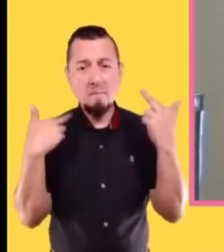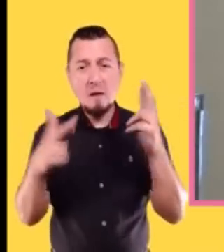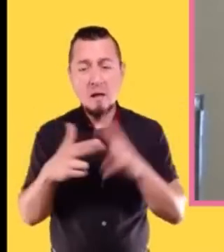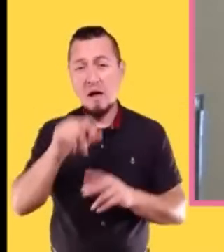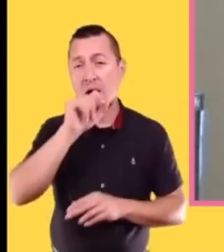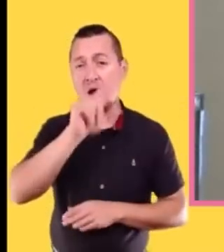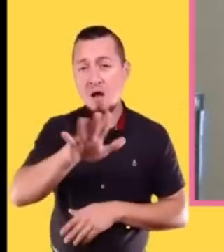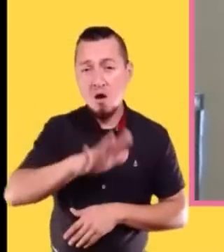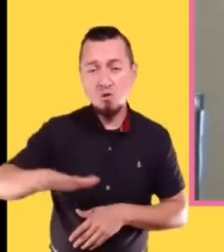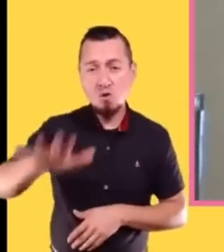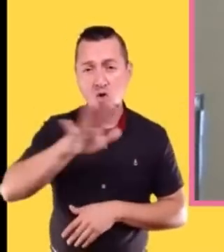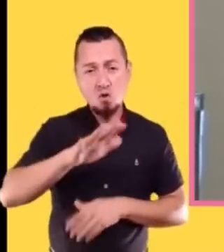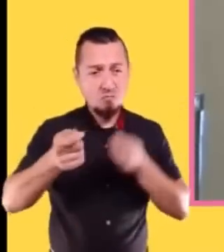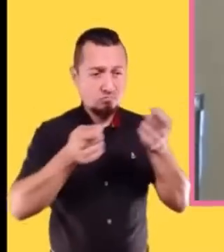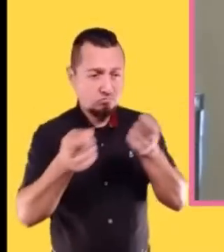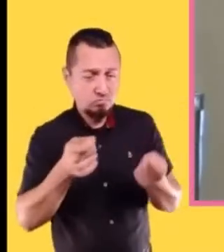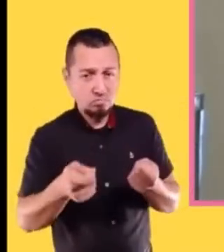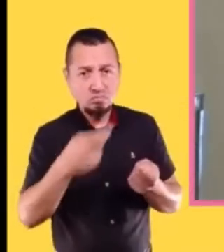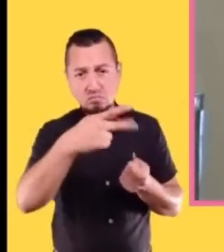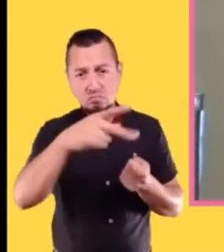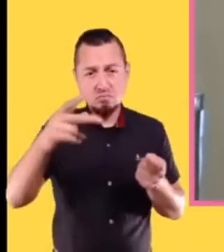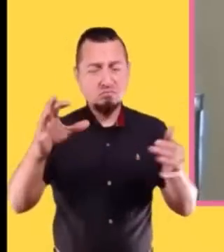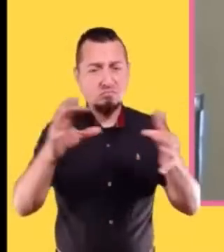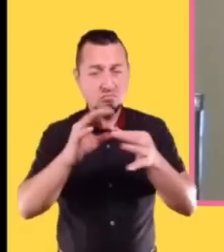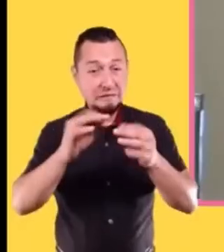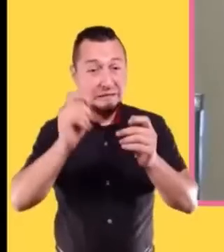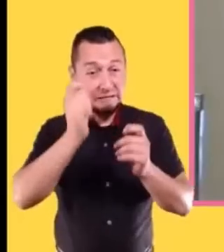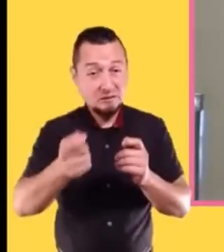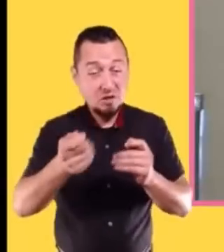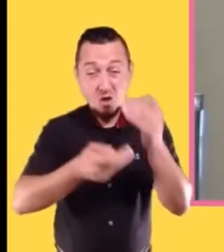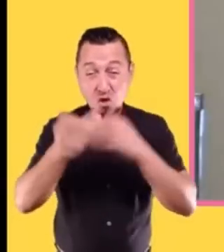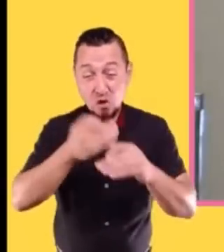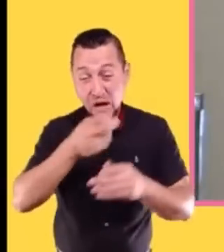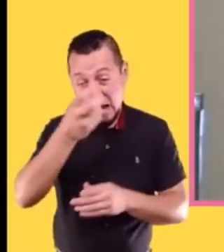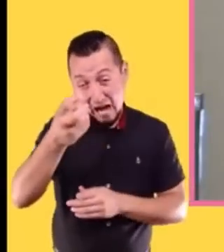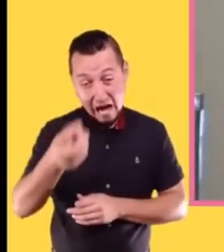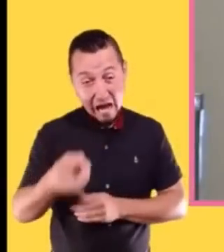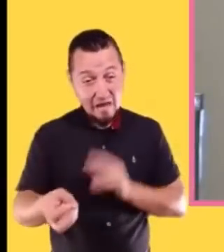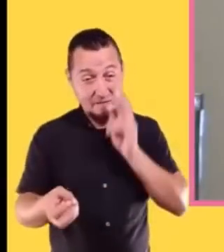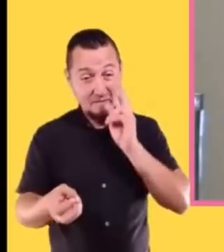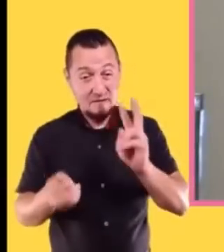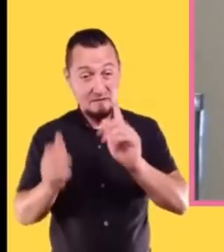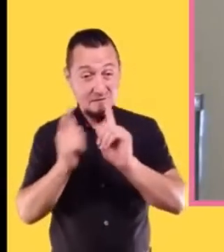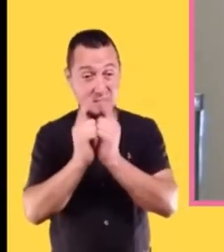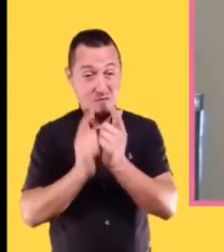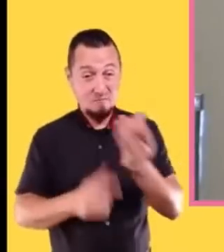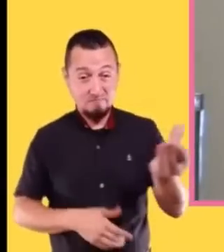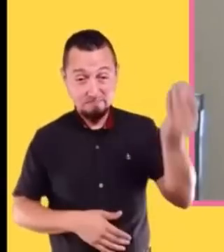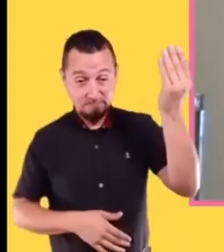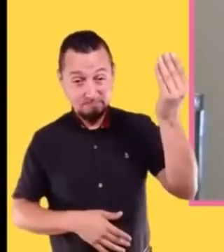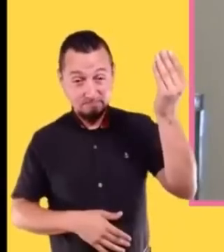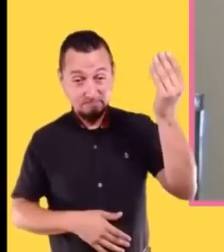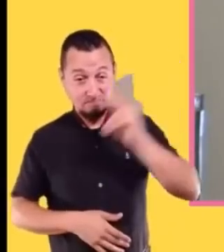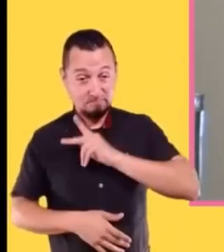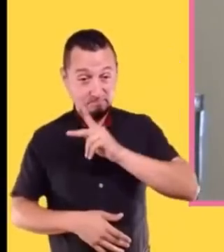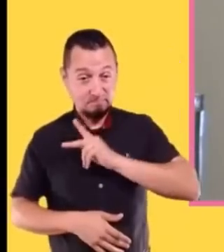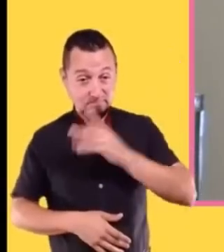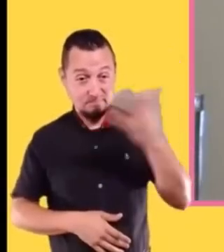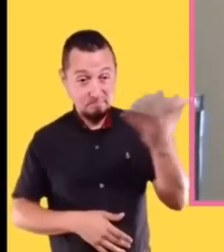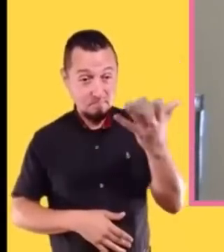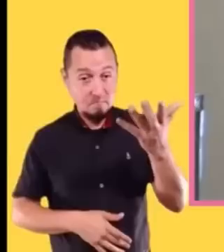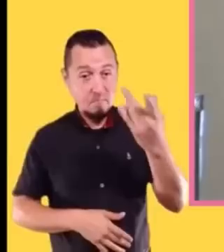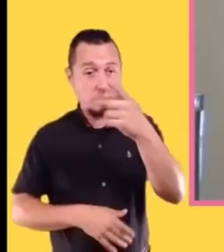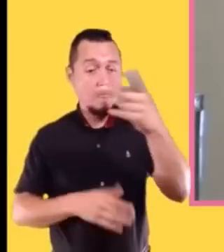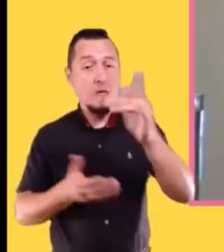misma manera vamos a trabajar en sus materiales, que también todos estos que ven aquí, todo esto que tengo aquí en mis manos, son materiales para